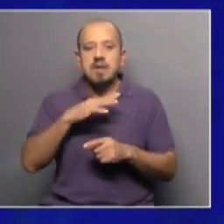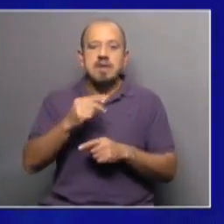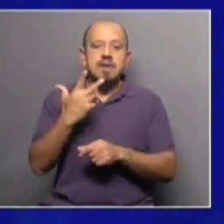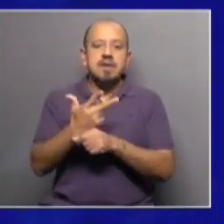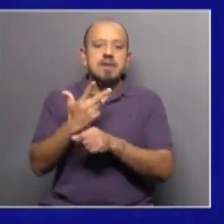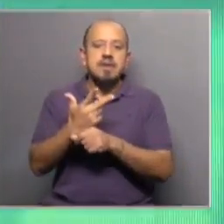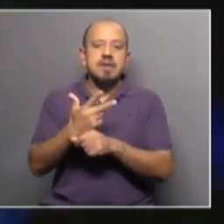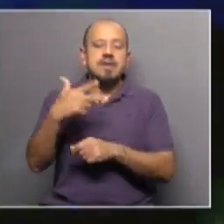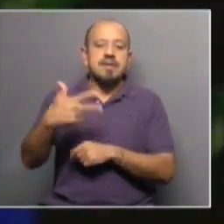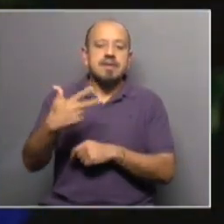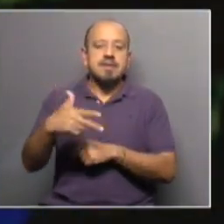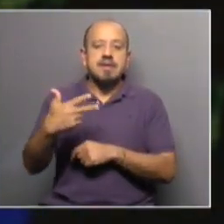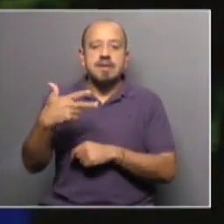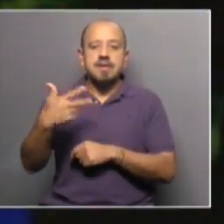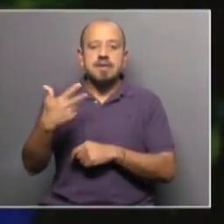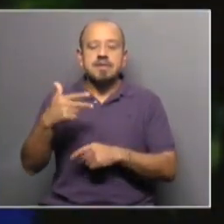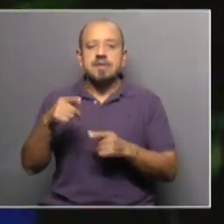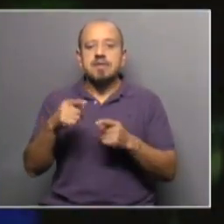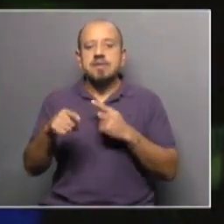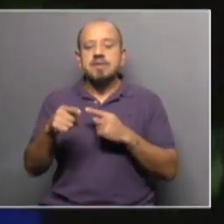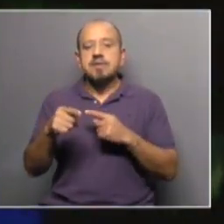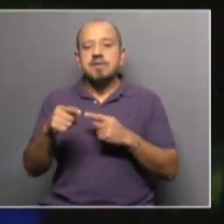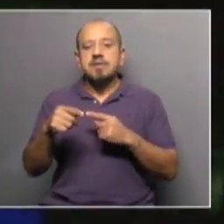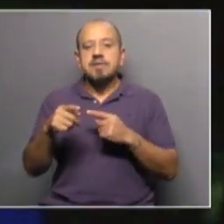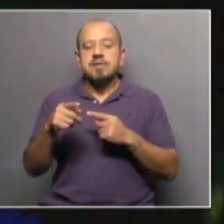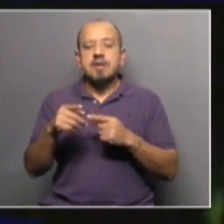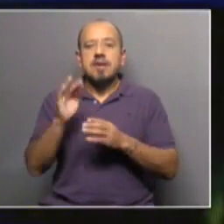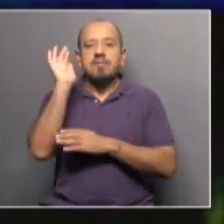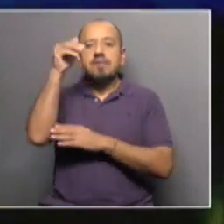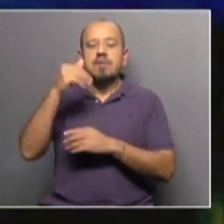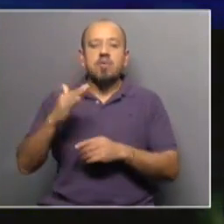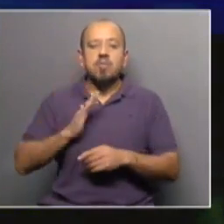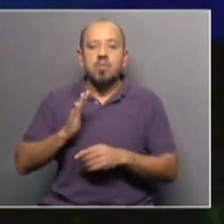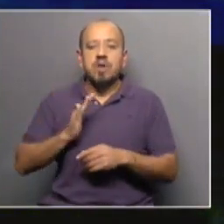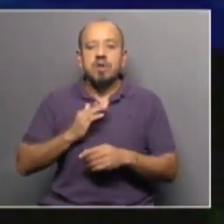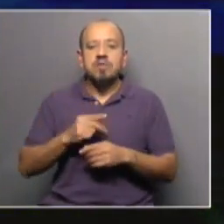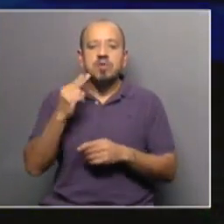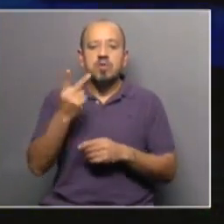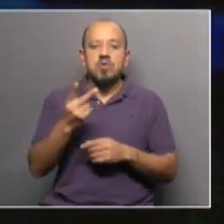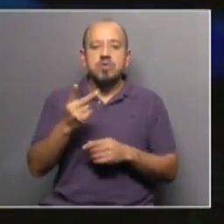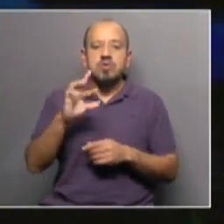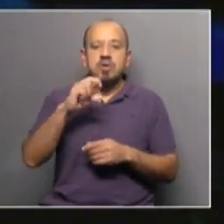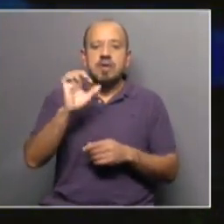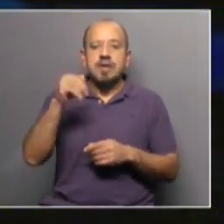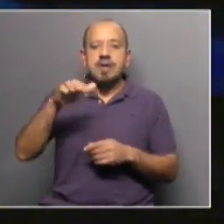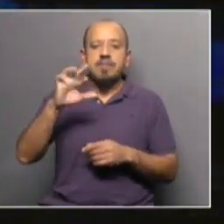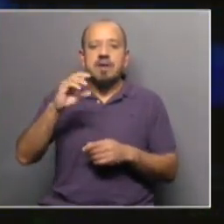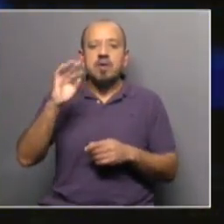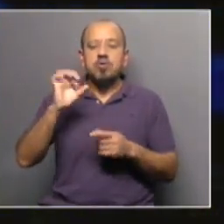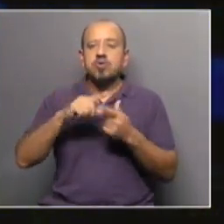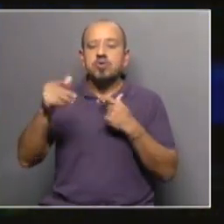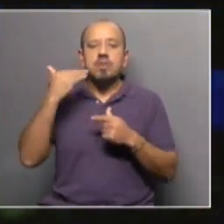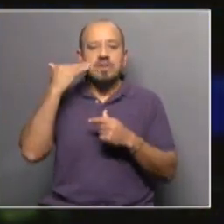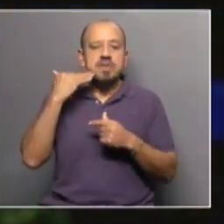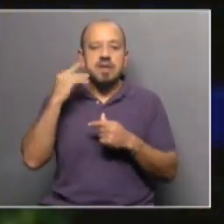equipos, 13, que juegan en la Liga Femenina de Básquetbol. Hay dos que son del interior, que son Remeros de Mercedes, y está Lagomar también,